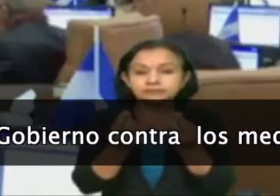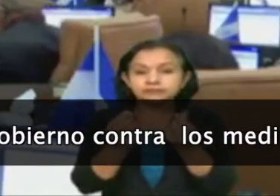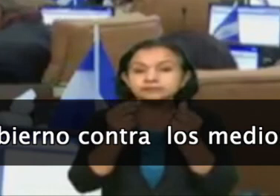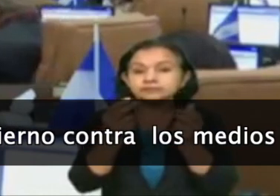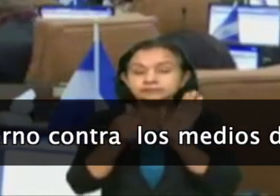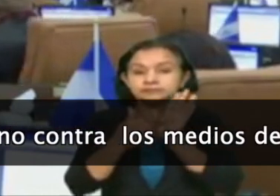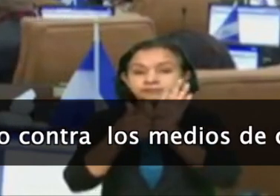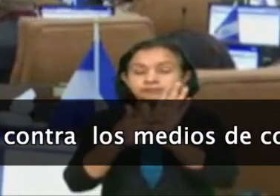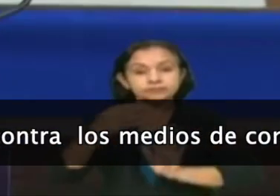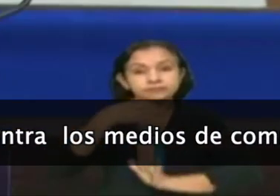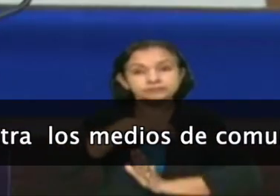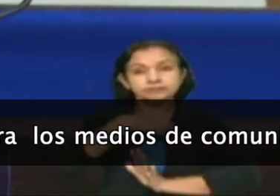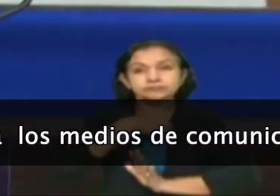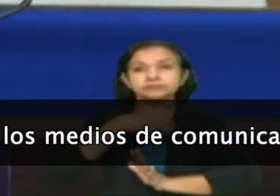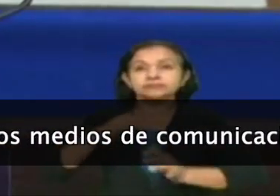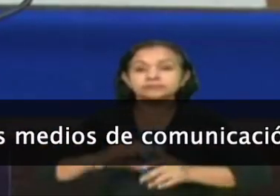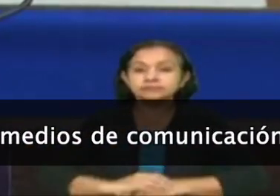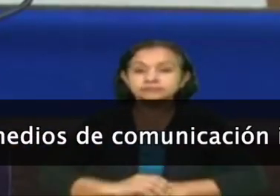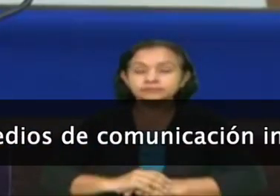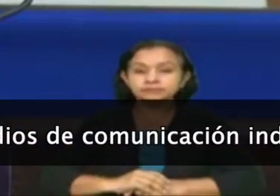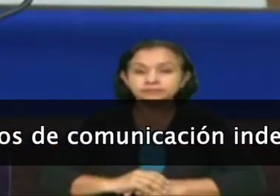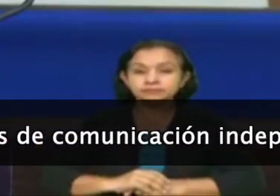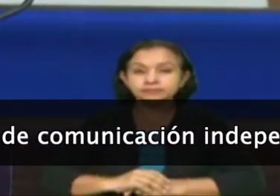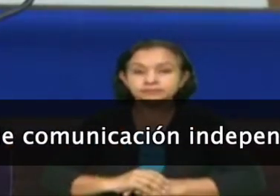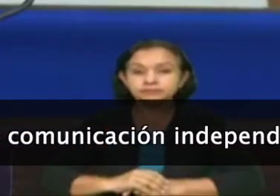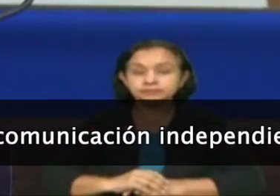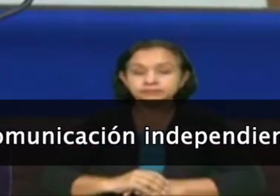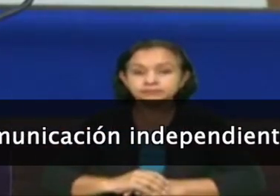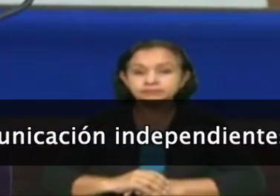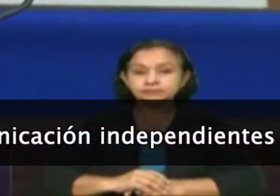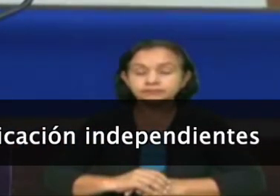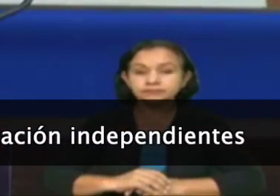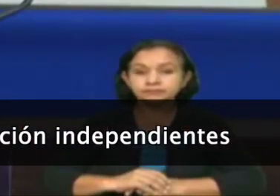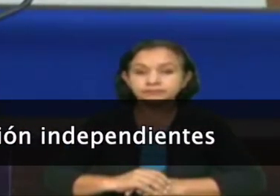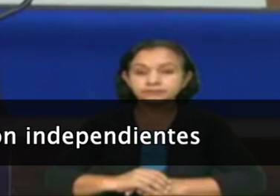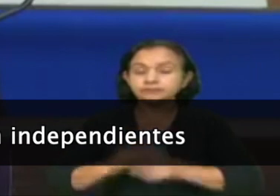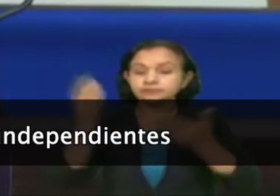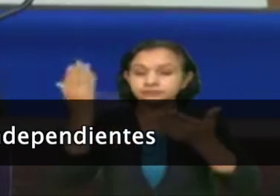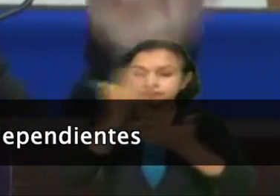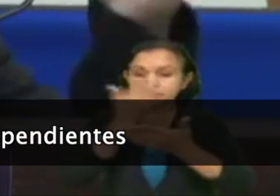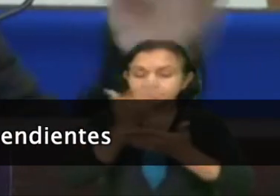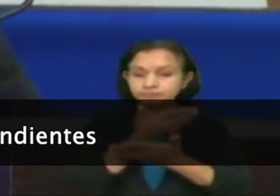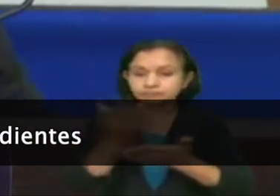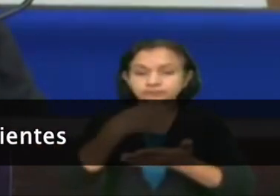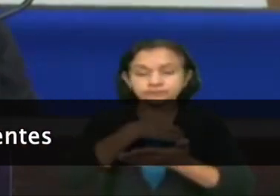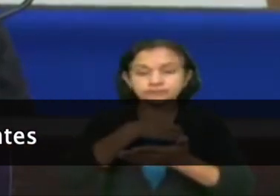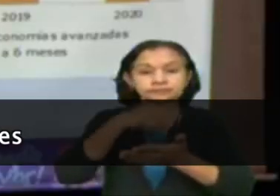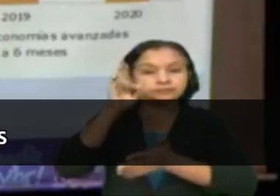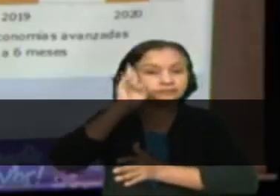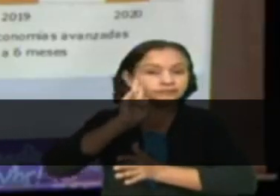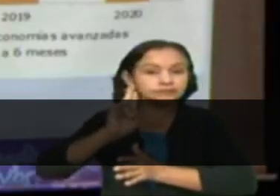de 2018 por los números negativos. El régimen de Ortega proyecta un déficit de 857.6